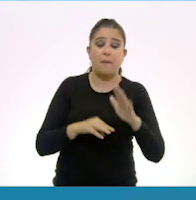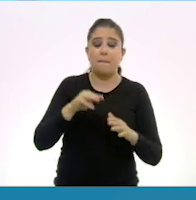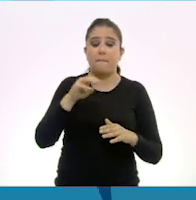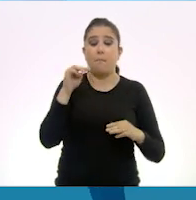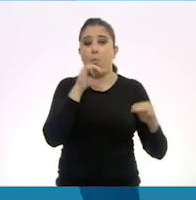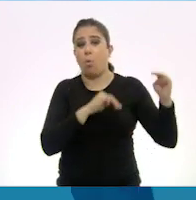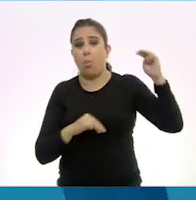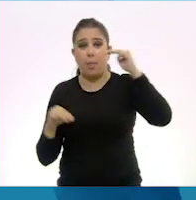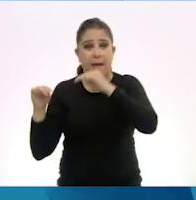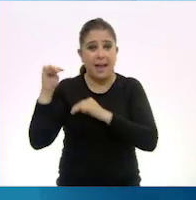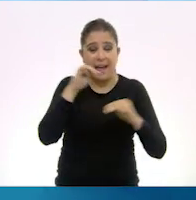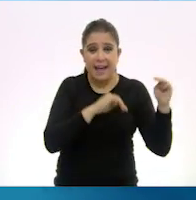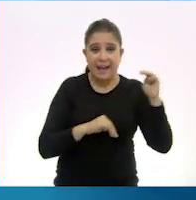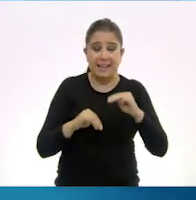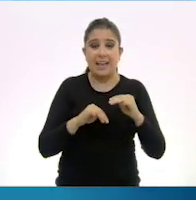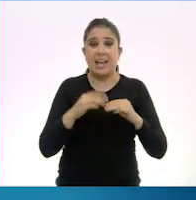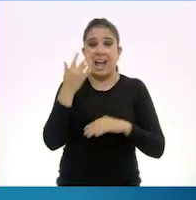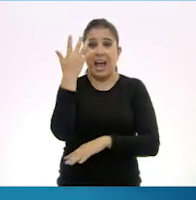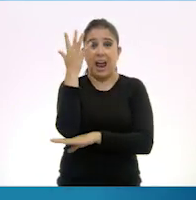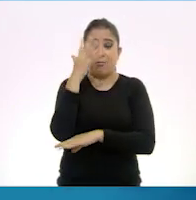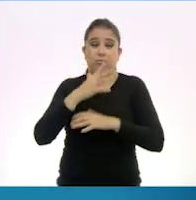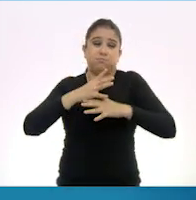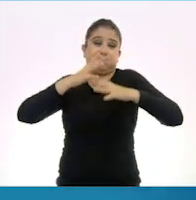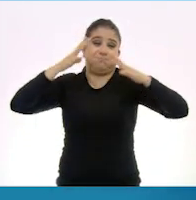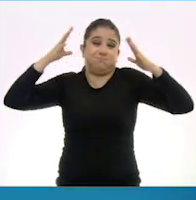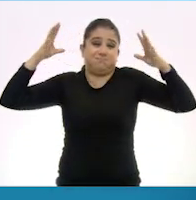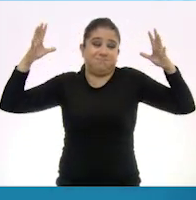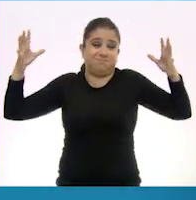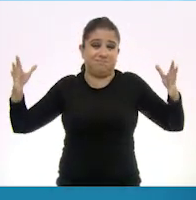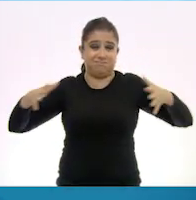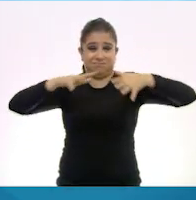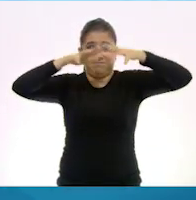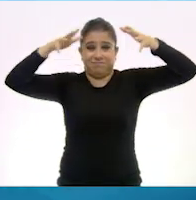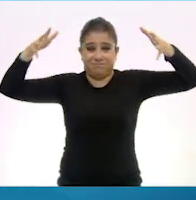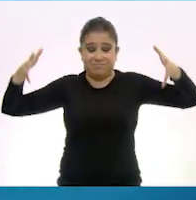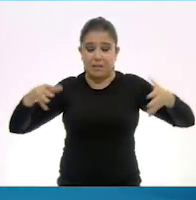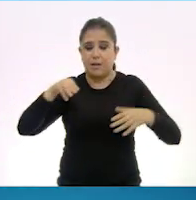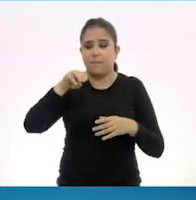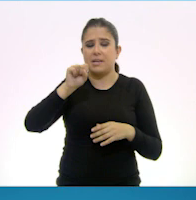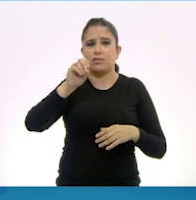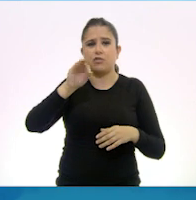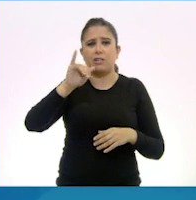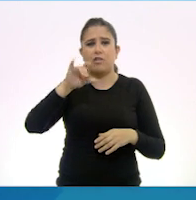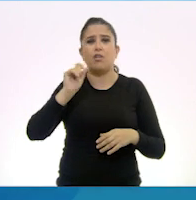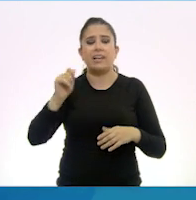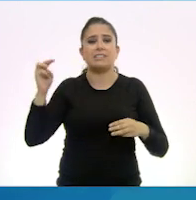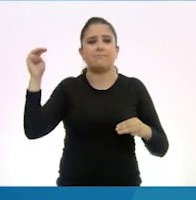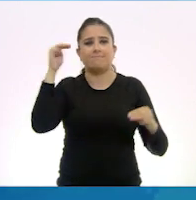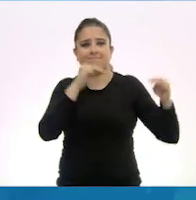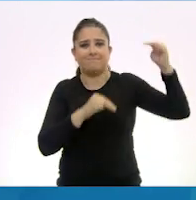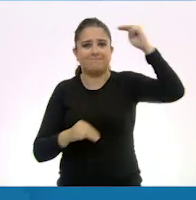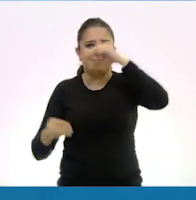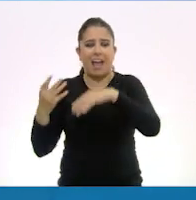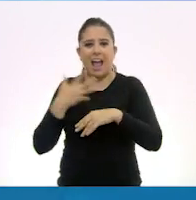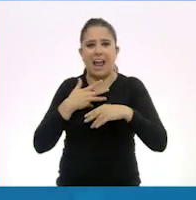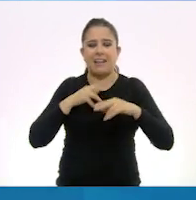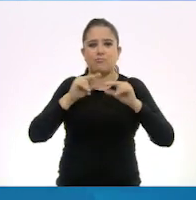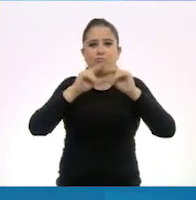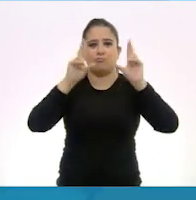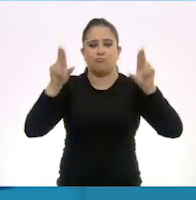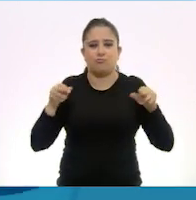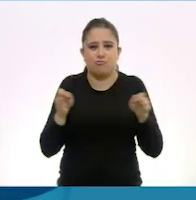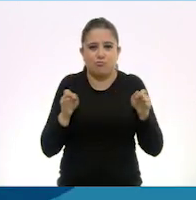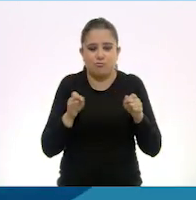de montaña. Es un árbol frondoso y mesófilo es que la montaña tiene niebla.